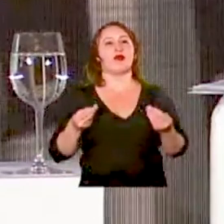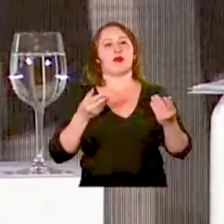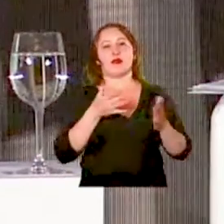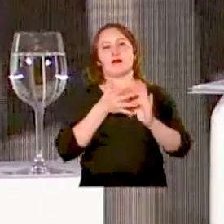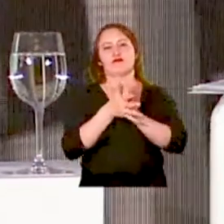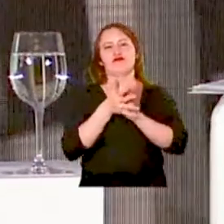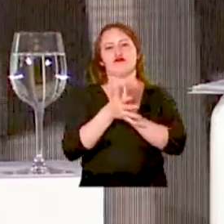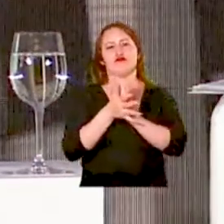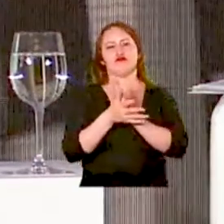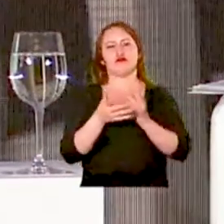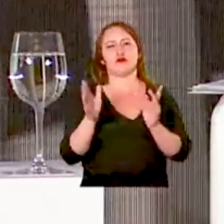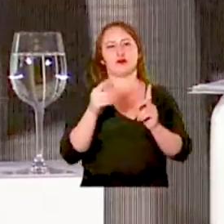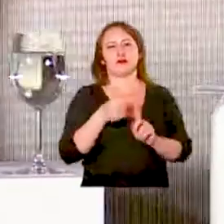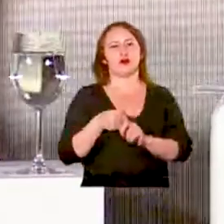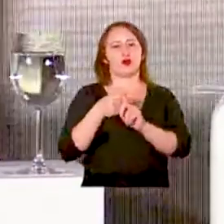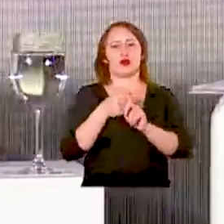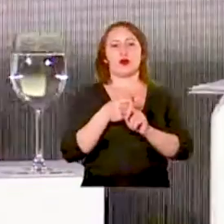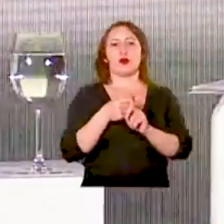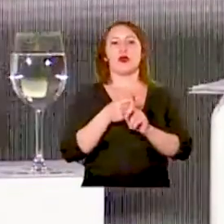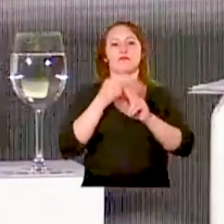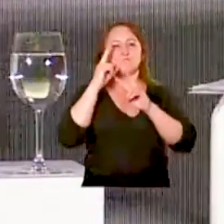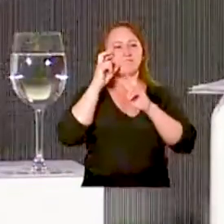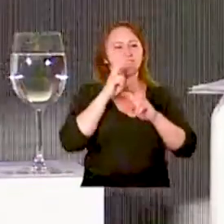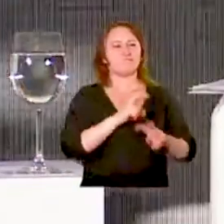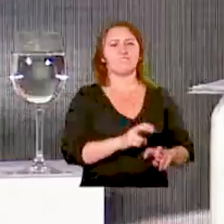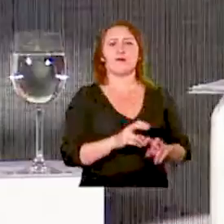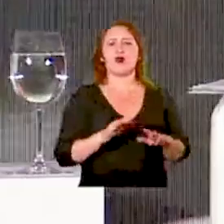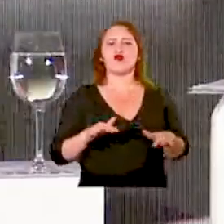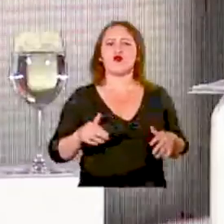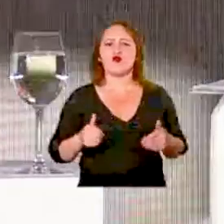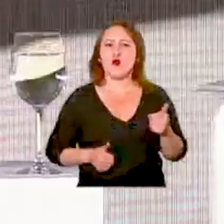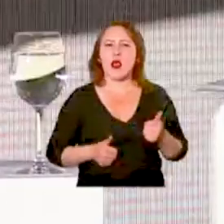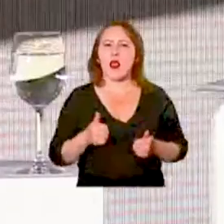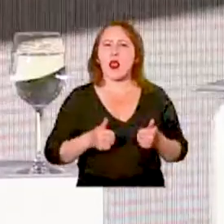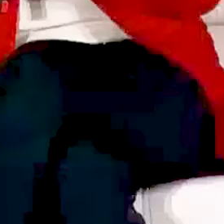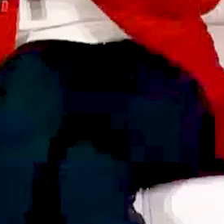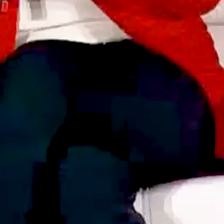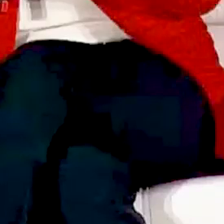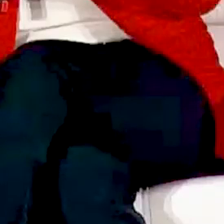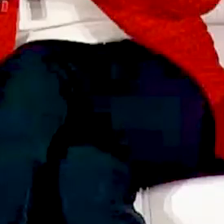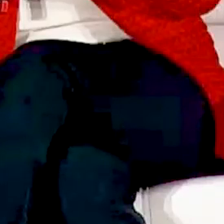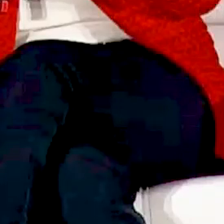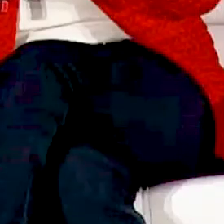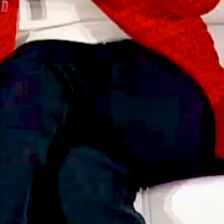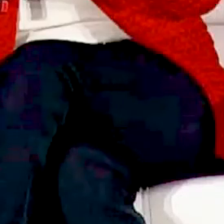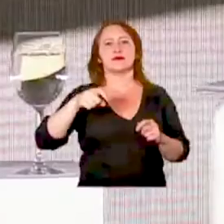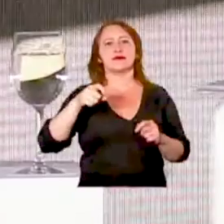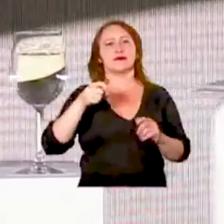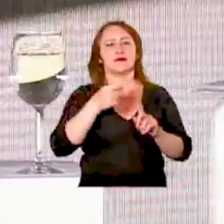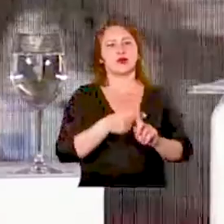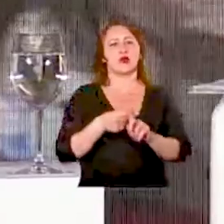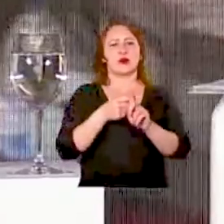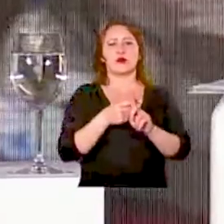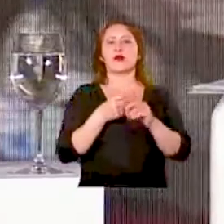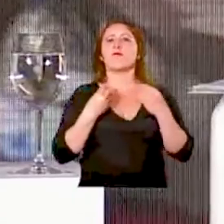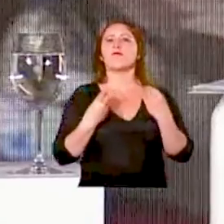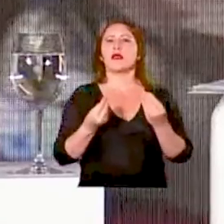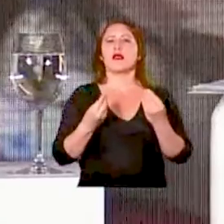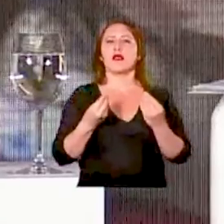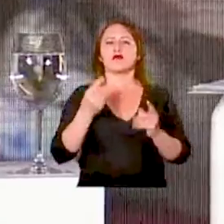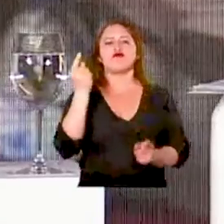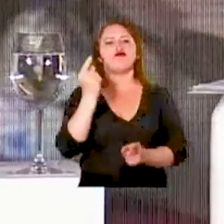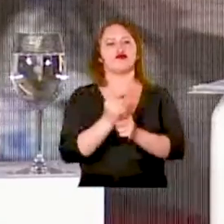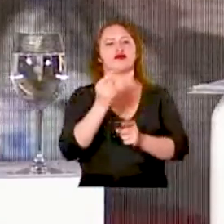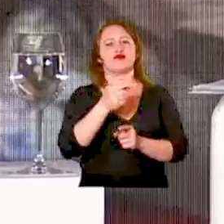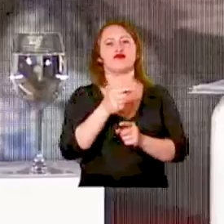información por parte de la Procuraduría, hicieron un estudio sobre cuál era la carga que se necesitaba para